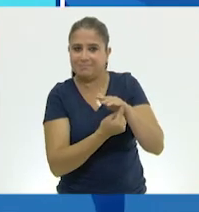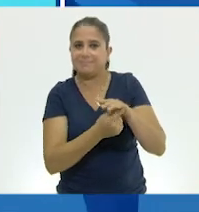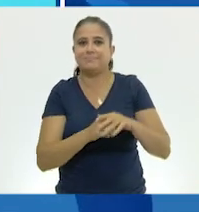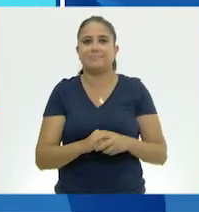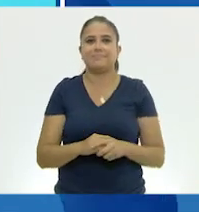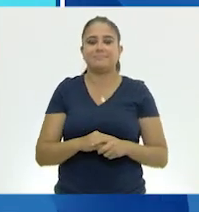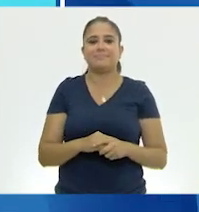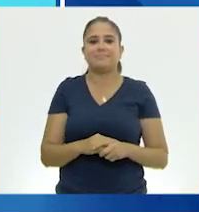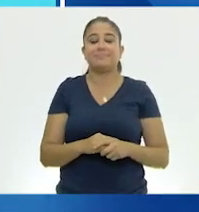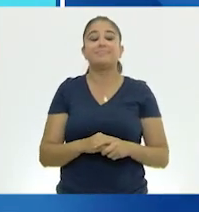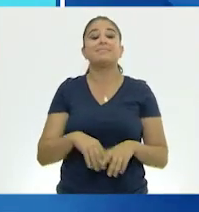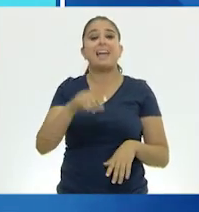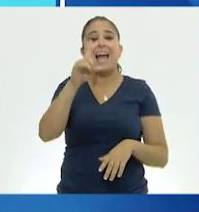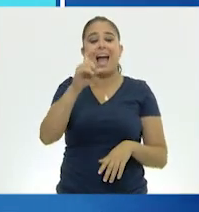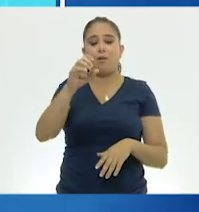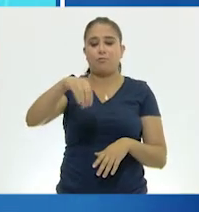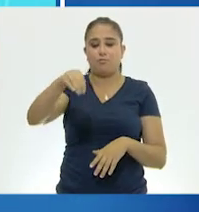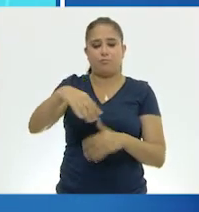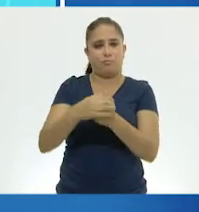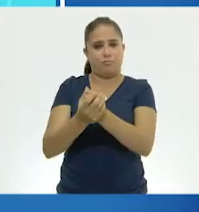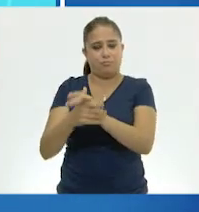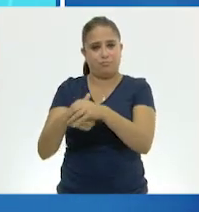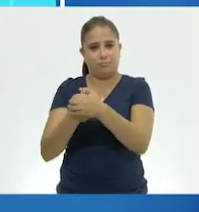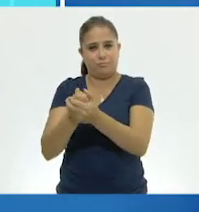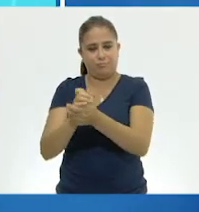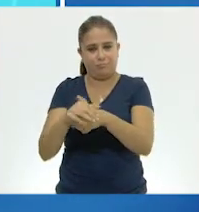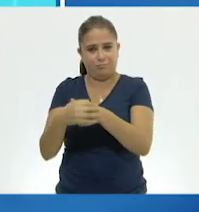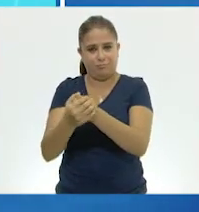uñas. Enjuaga tus manos con agua.